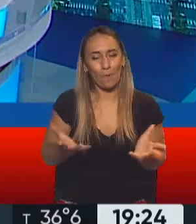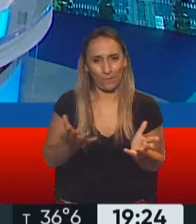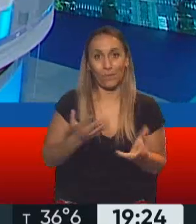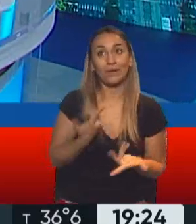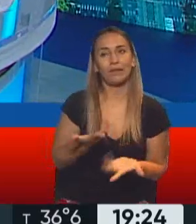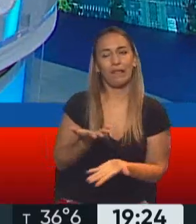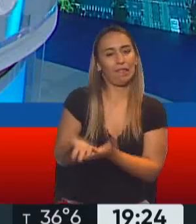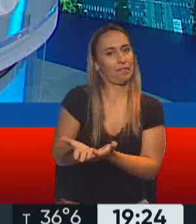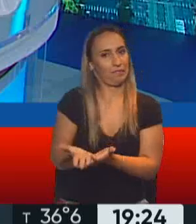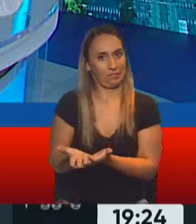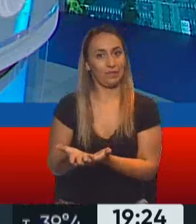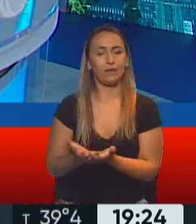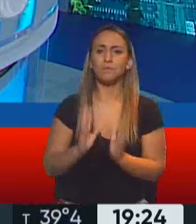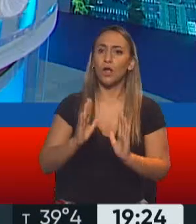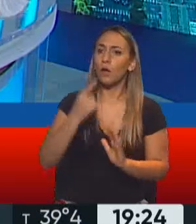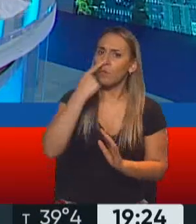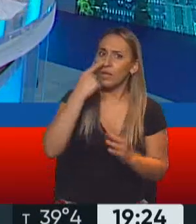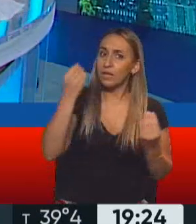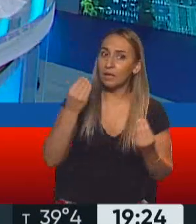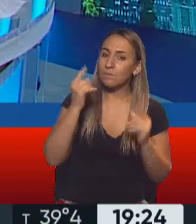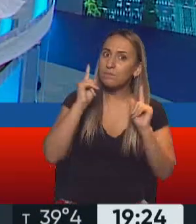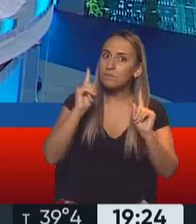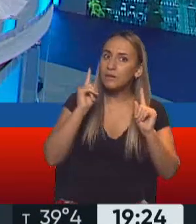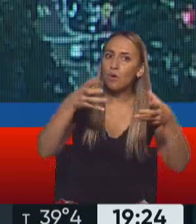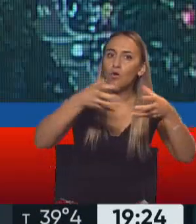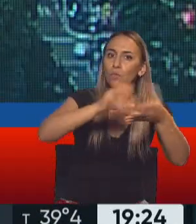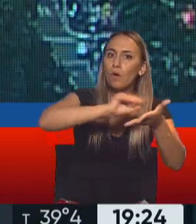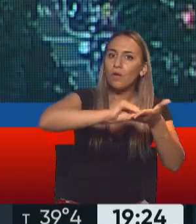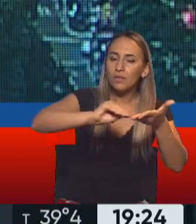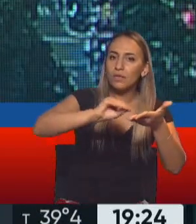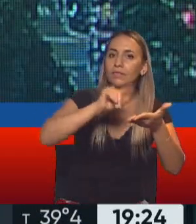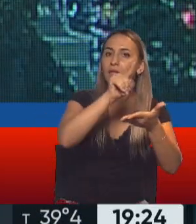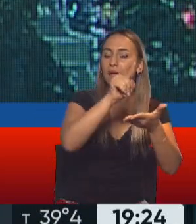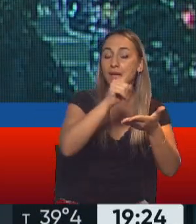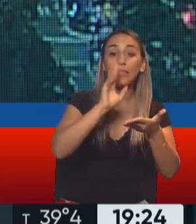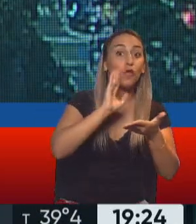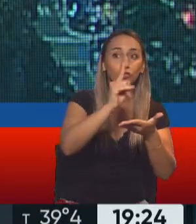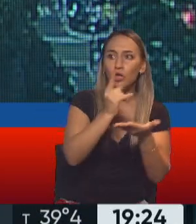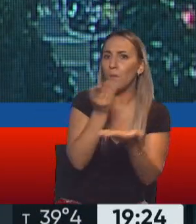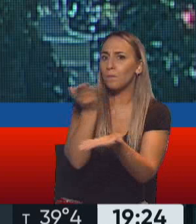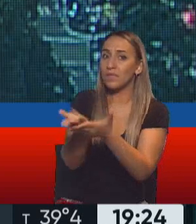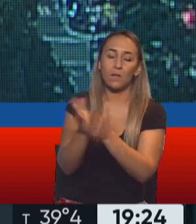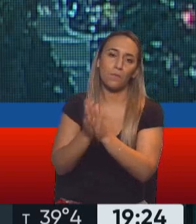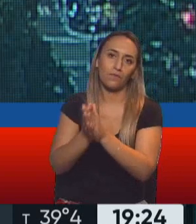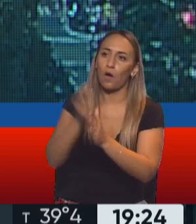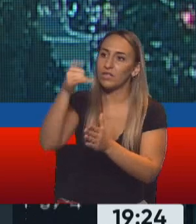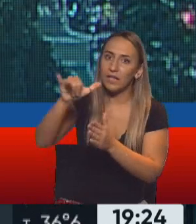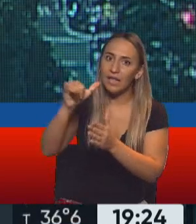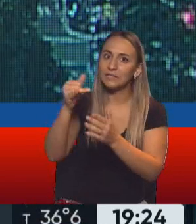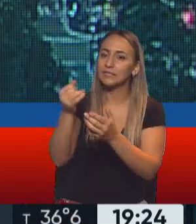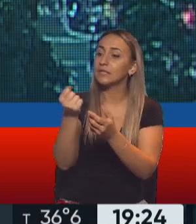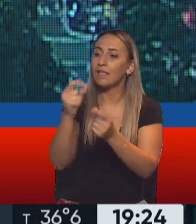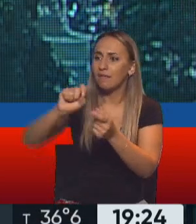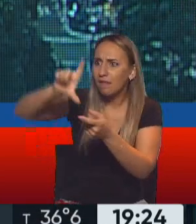es interesante que provenga de los Estados Unidos teniendo en cuenta que Estados Unidos es quien tiene la